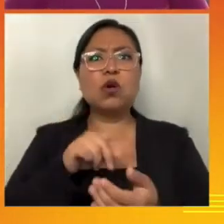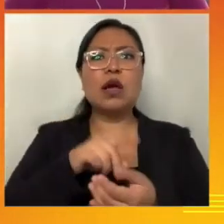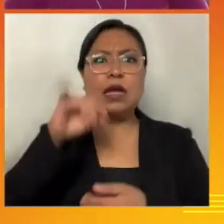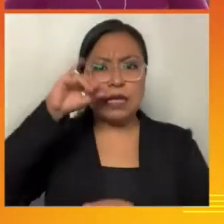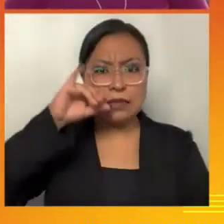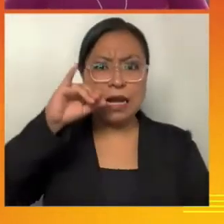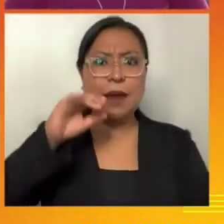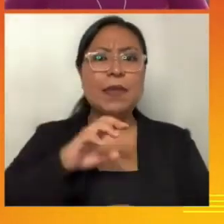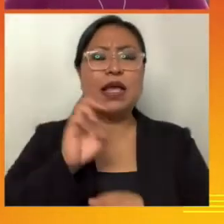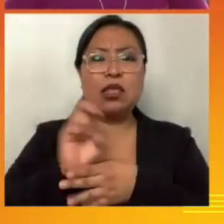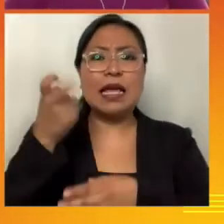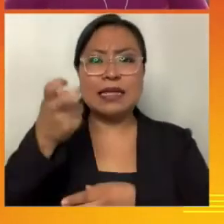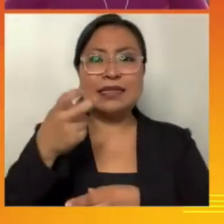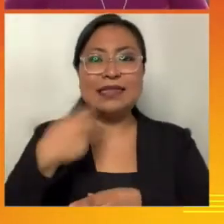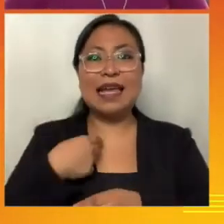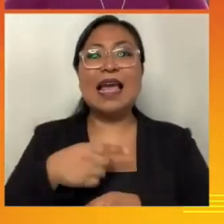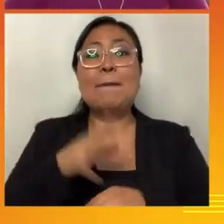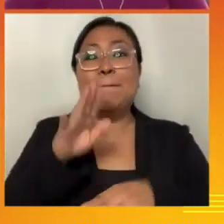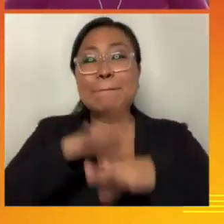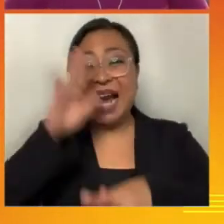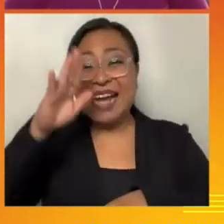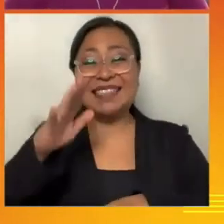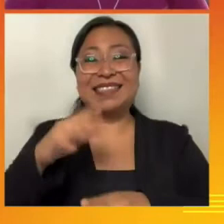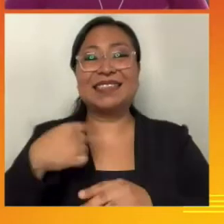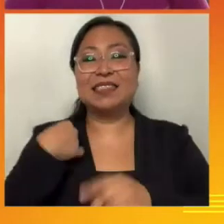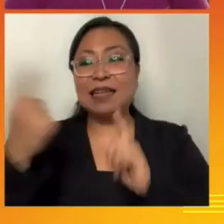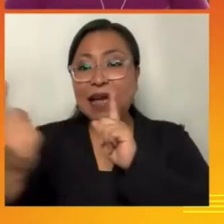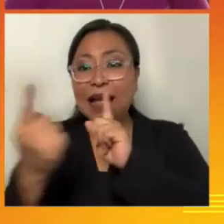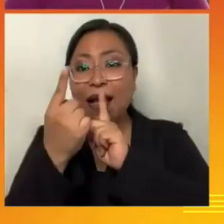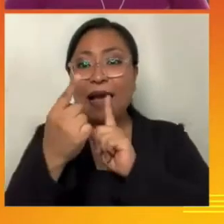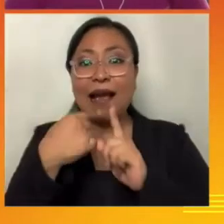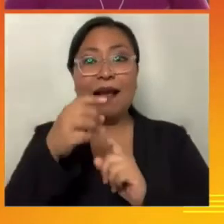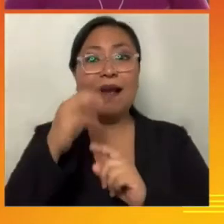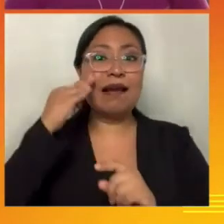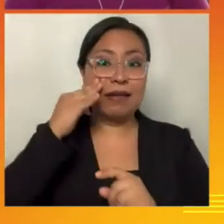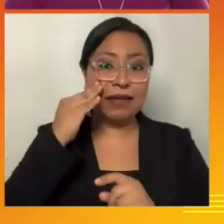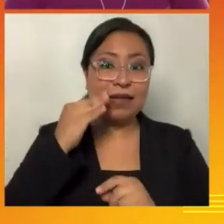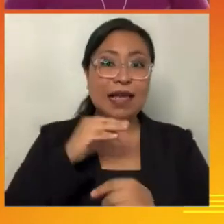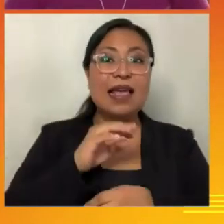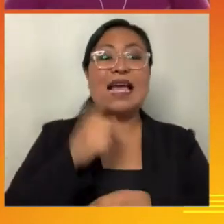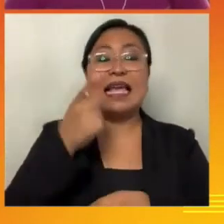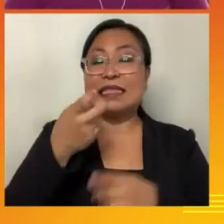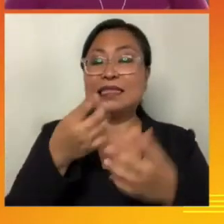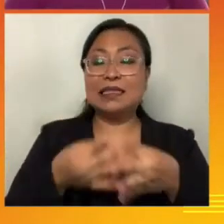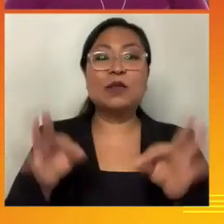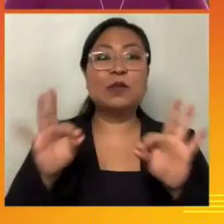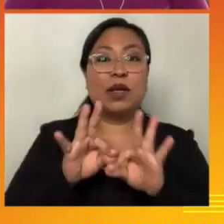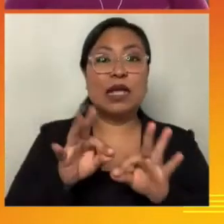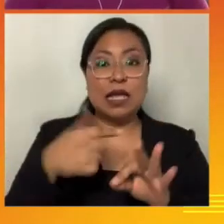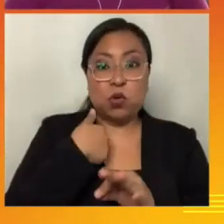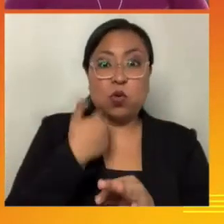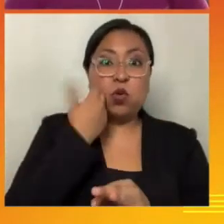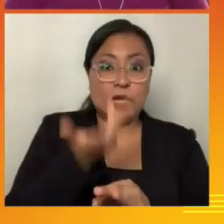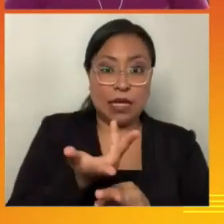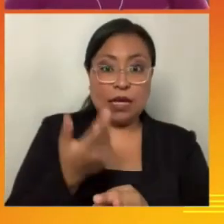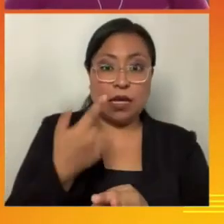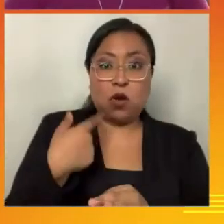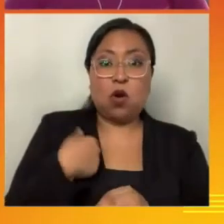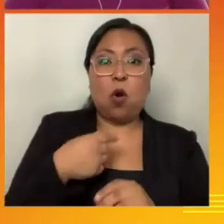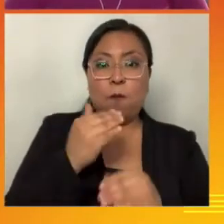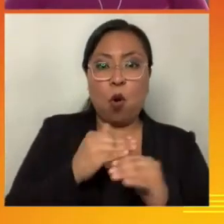primer acercamiento es por redes sociales, por lo cual es muy importante que si una organización quiere tener presencia